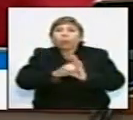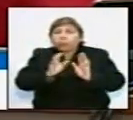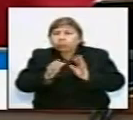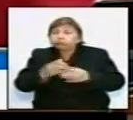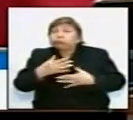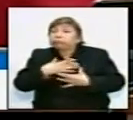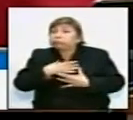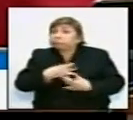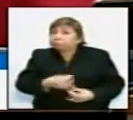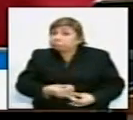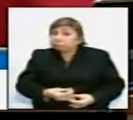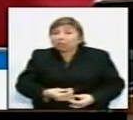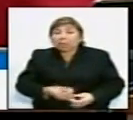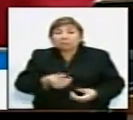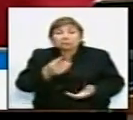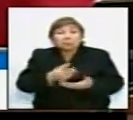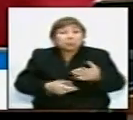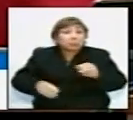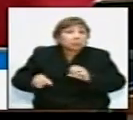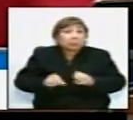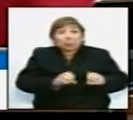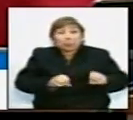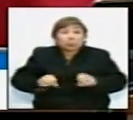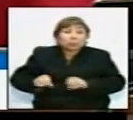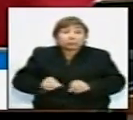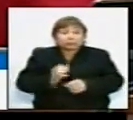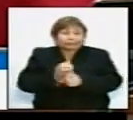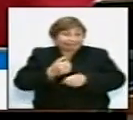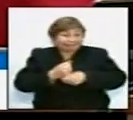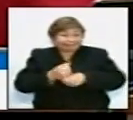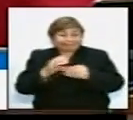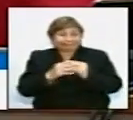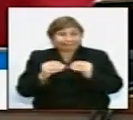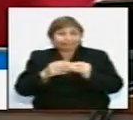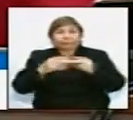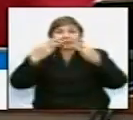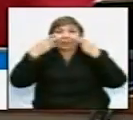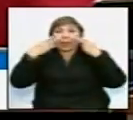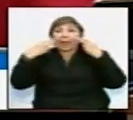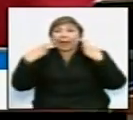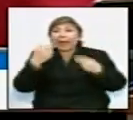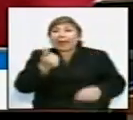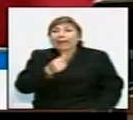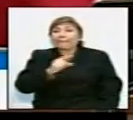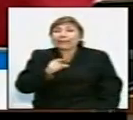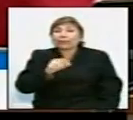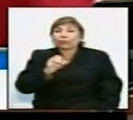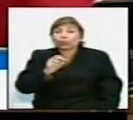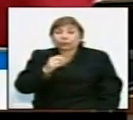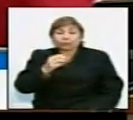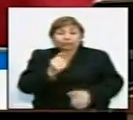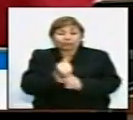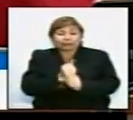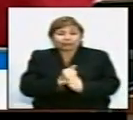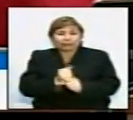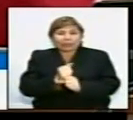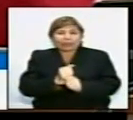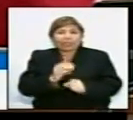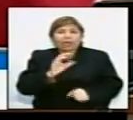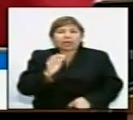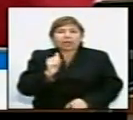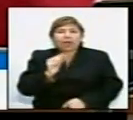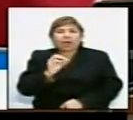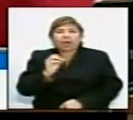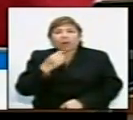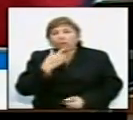interesante de lo que están haciendo los productores amazónicos de café, de cacao,